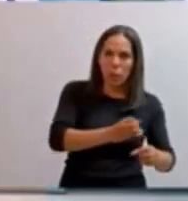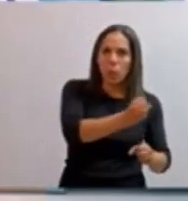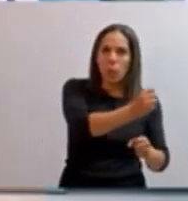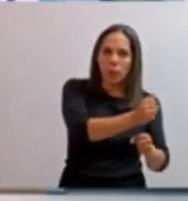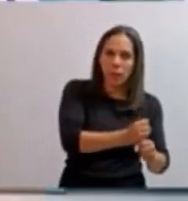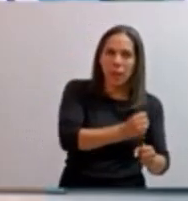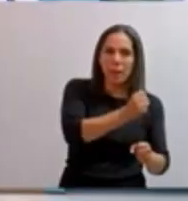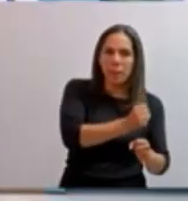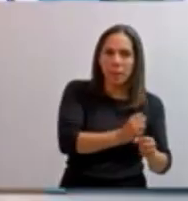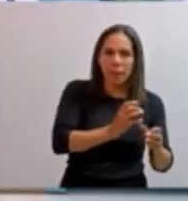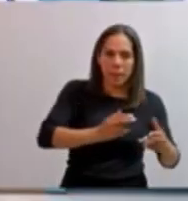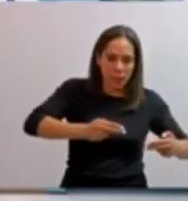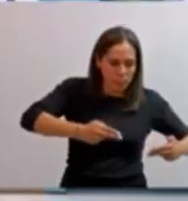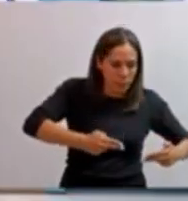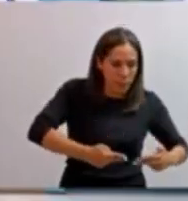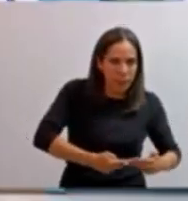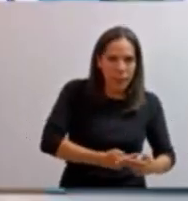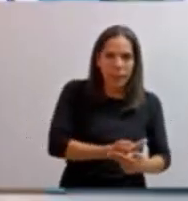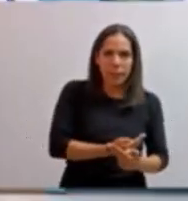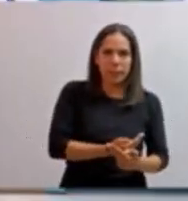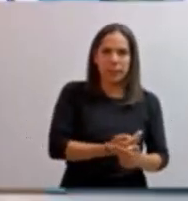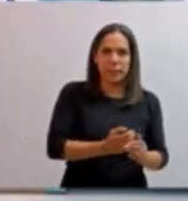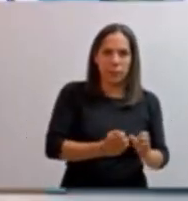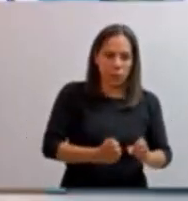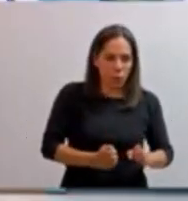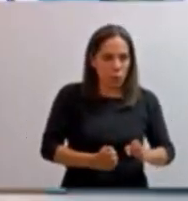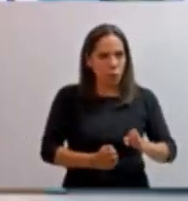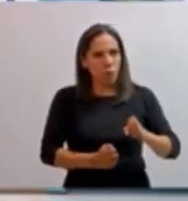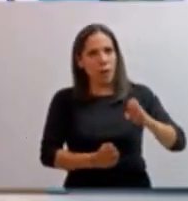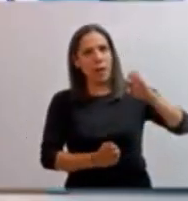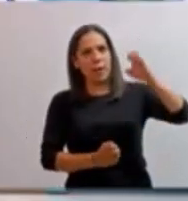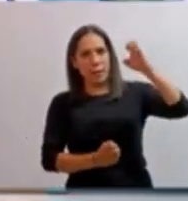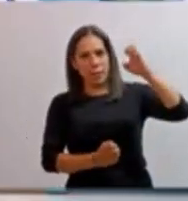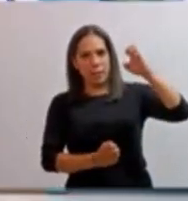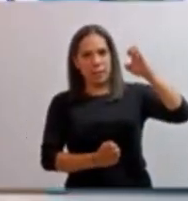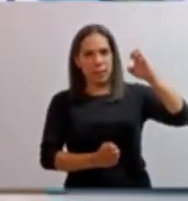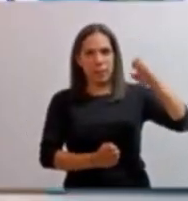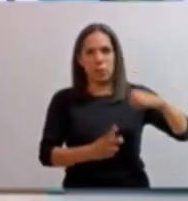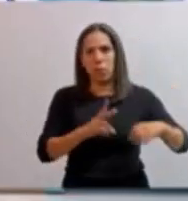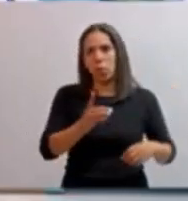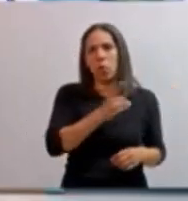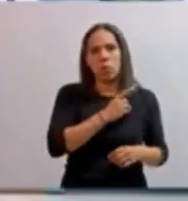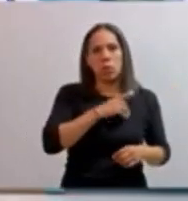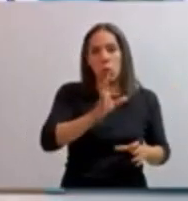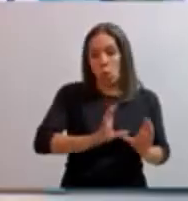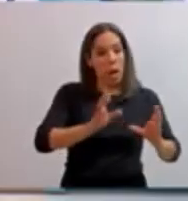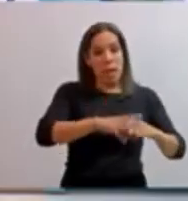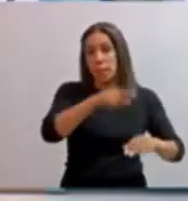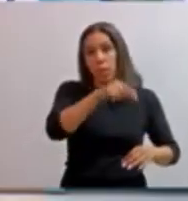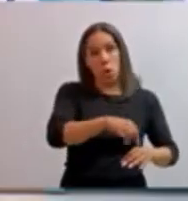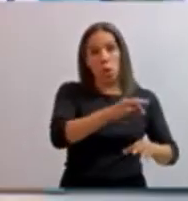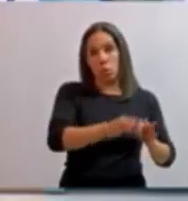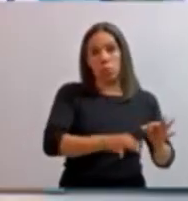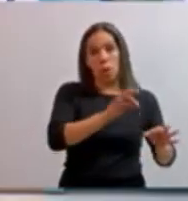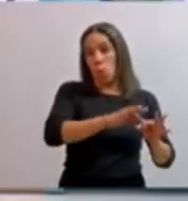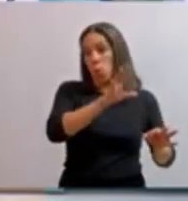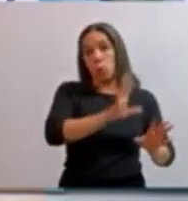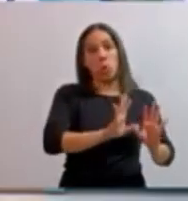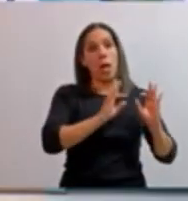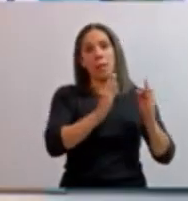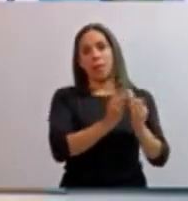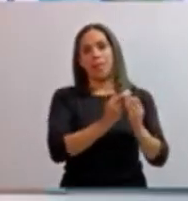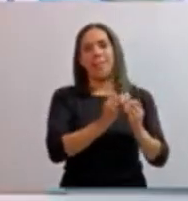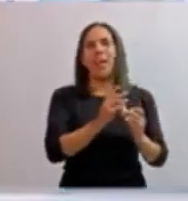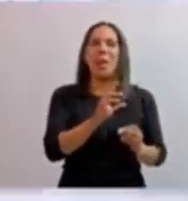va creciendo, no es decirles, y ahora vamos a formar una comunidad de práctica. Creo yo que